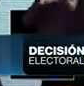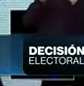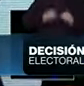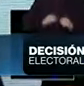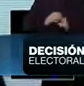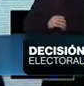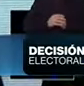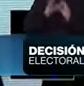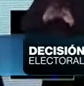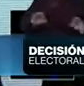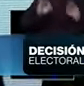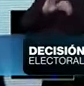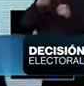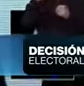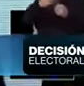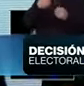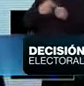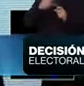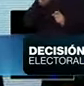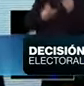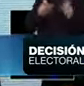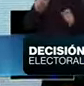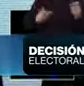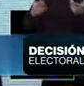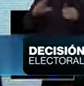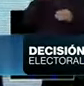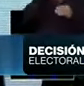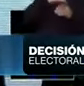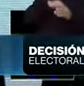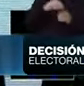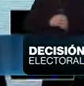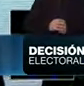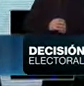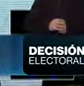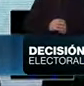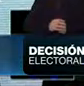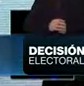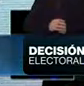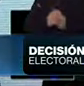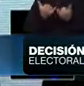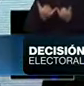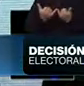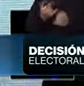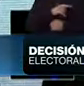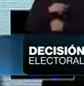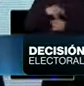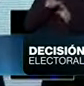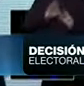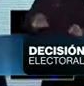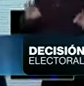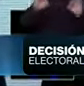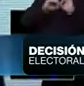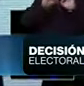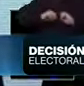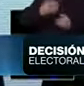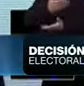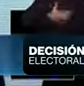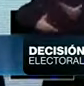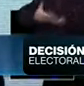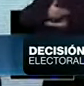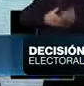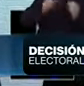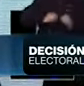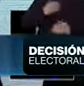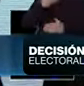una importante participación de la gente en las urnas. En este sentido, para nosotros es importante compartirles que